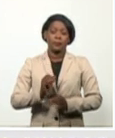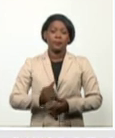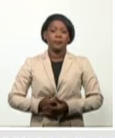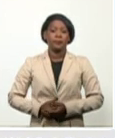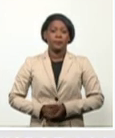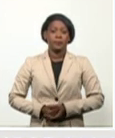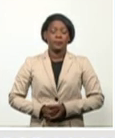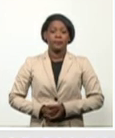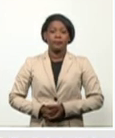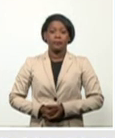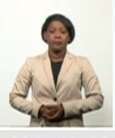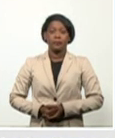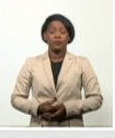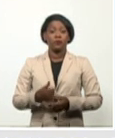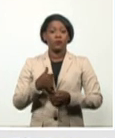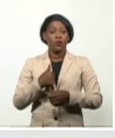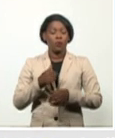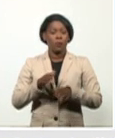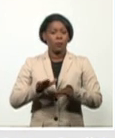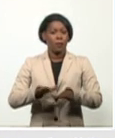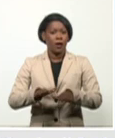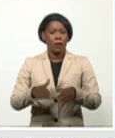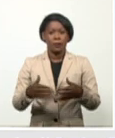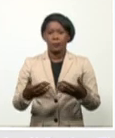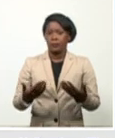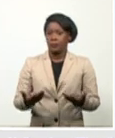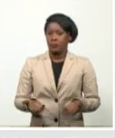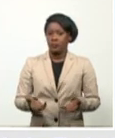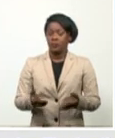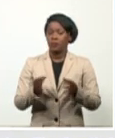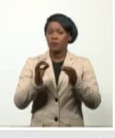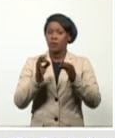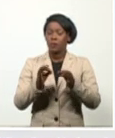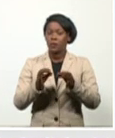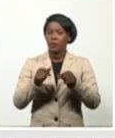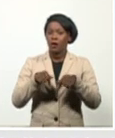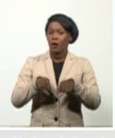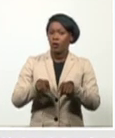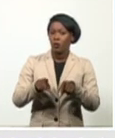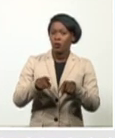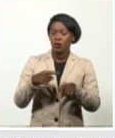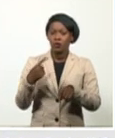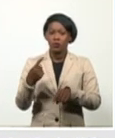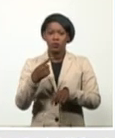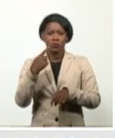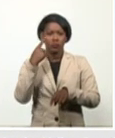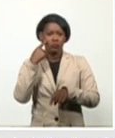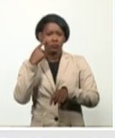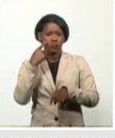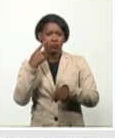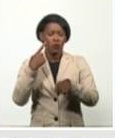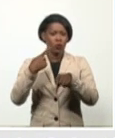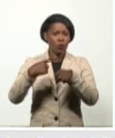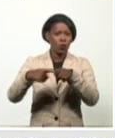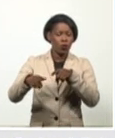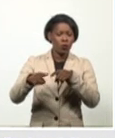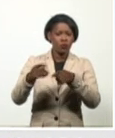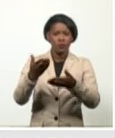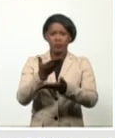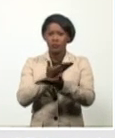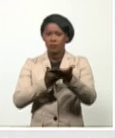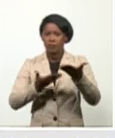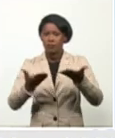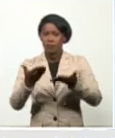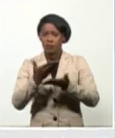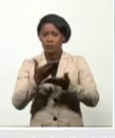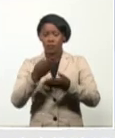Yo me detengo un momento porque por varias vías, incluyendo los comentarios de Cuba Debate, que los leo